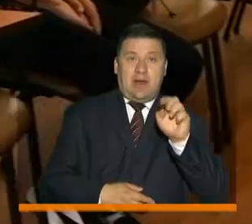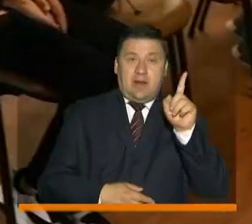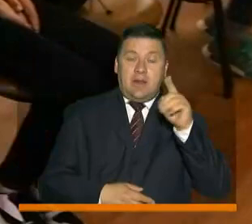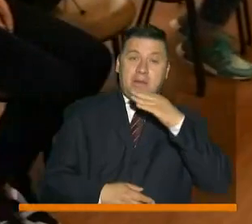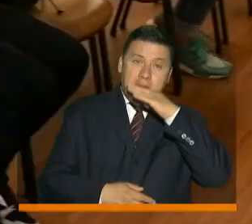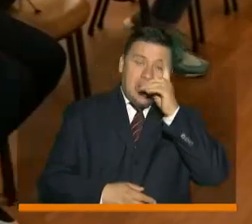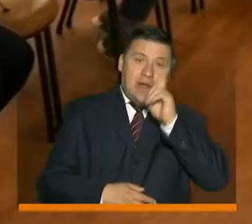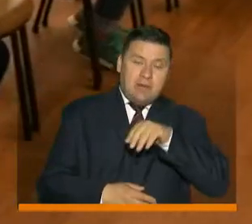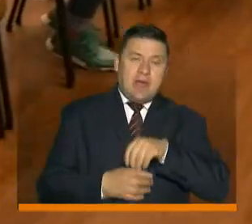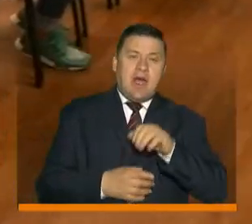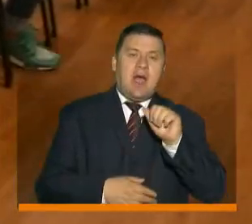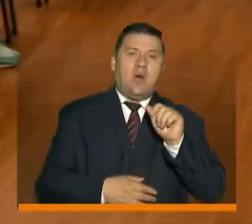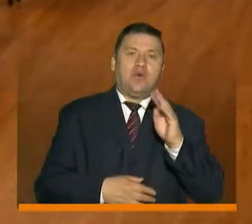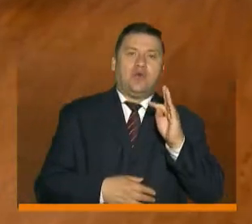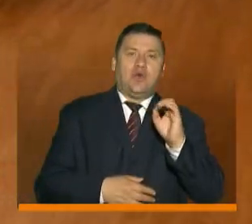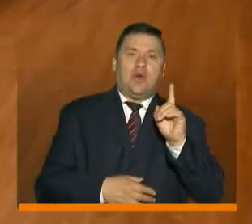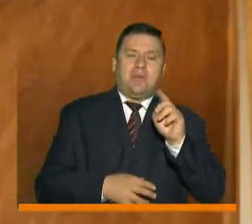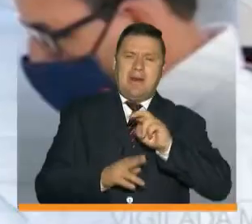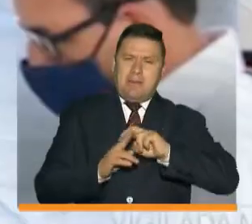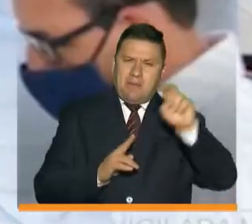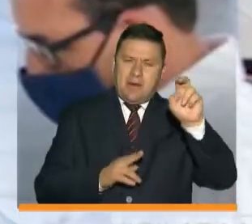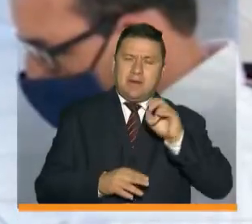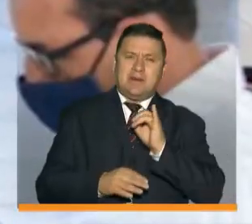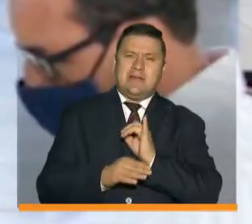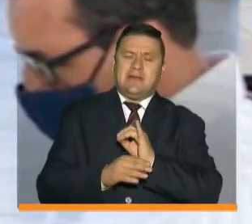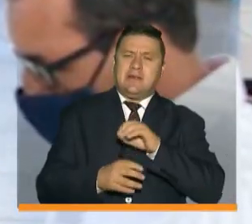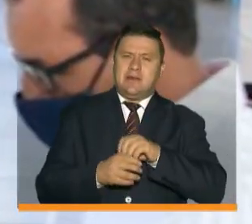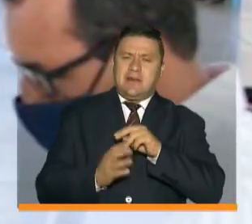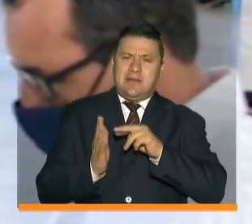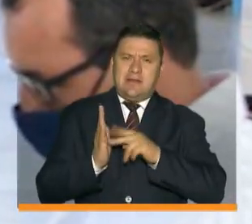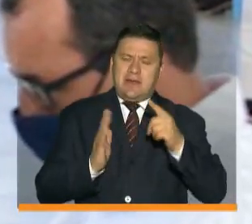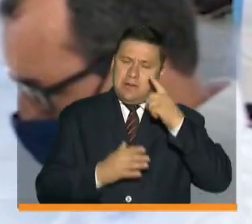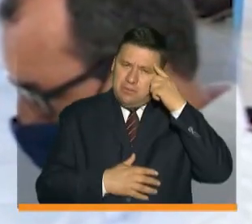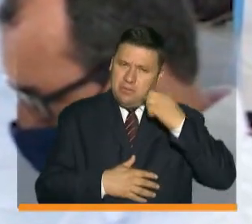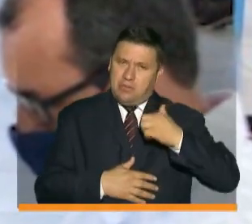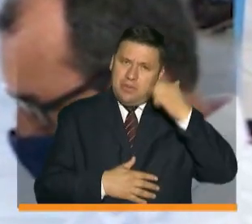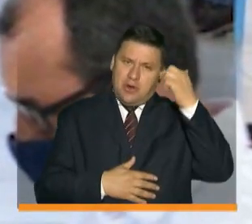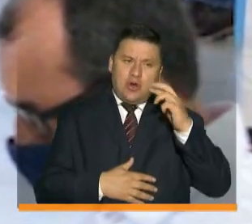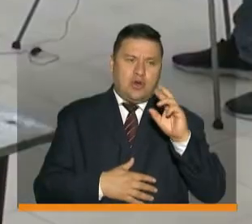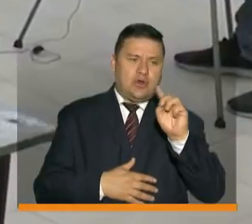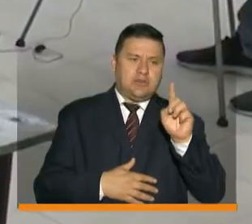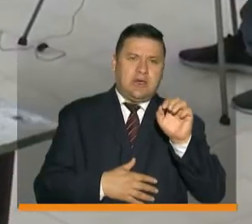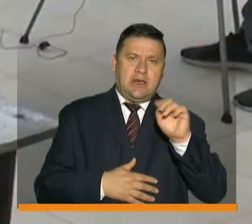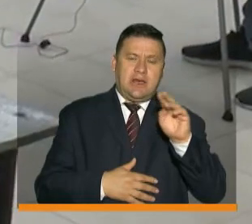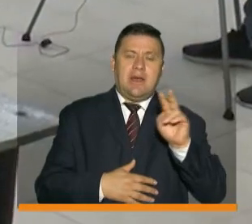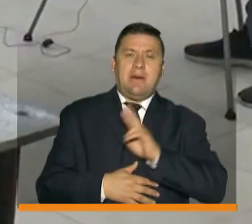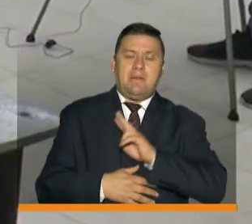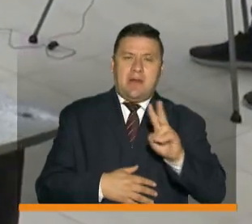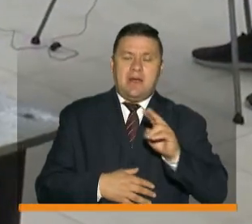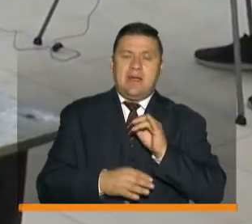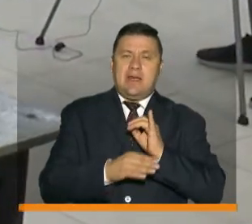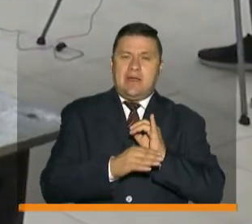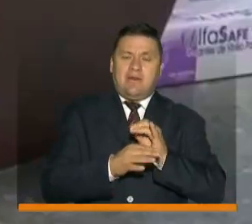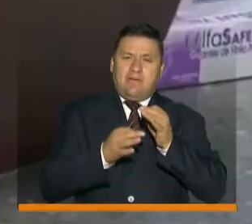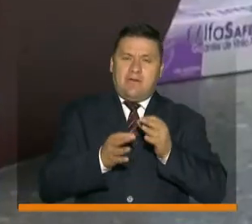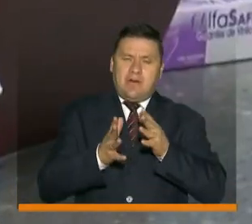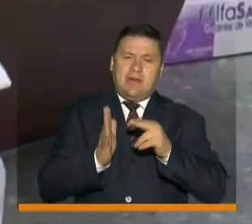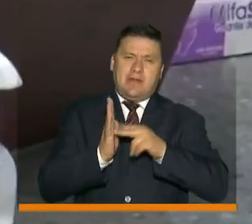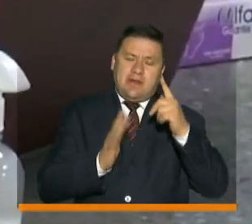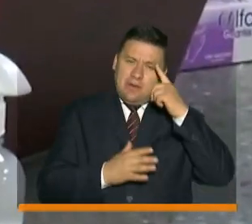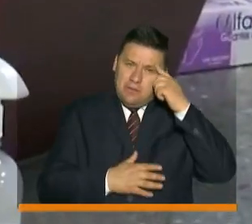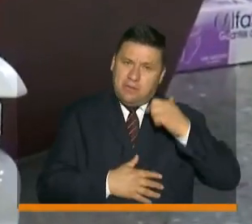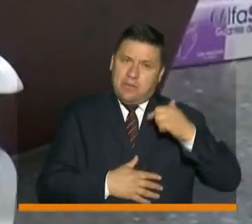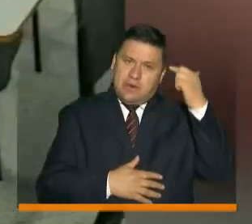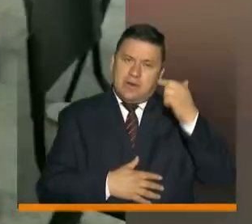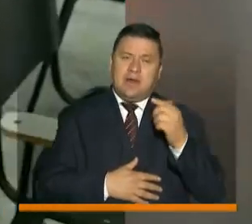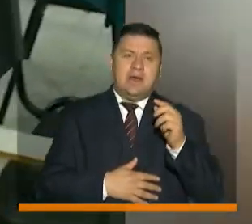la Universidad Autónoma de Manizales, el Instituto de Educación Técnica Profesional de Roldanillo Valle, el Instituto Nacional de Formación Técnico